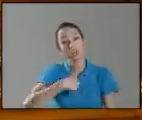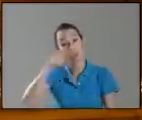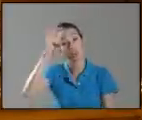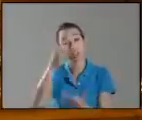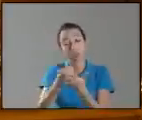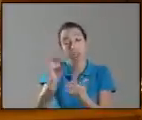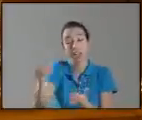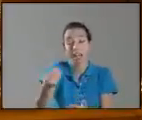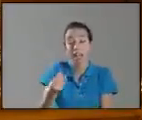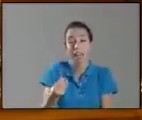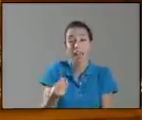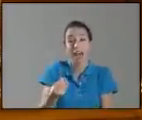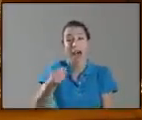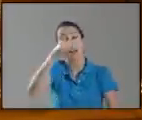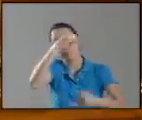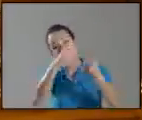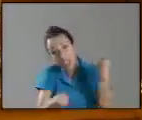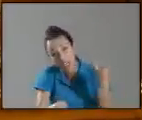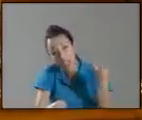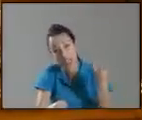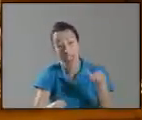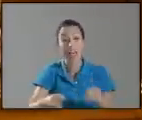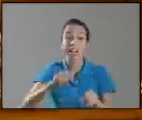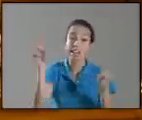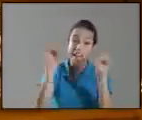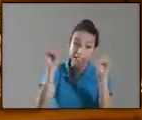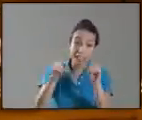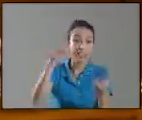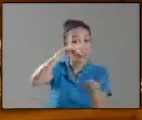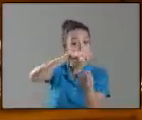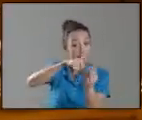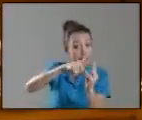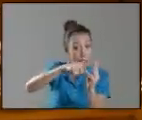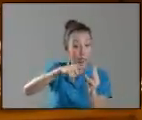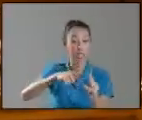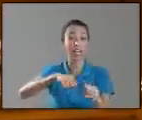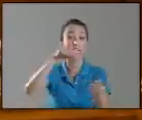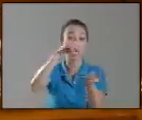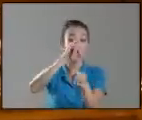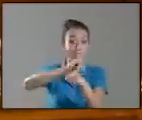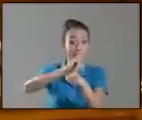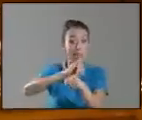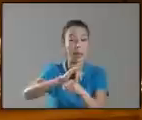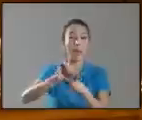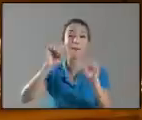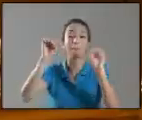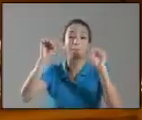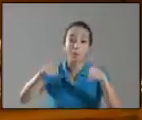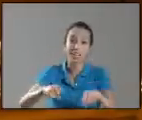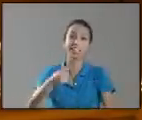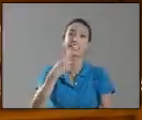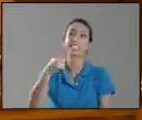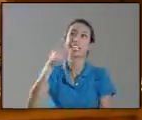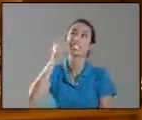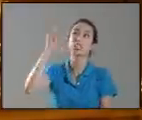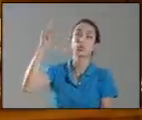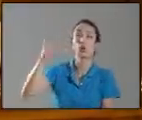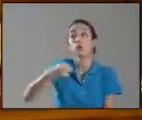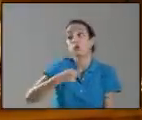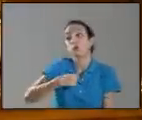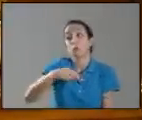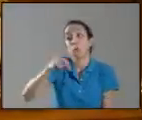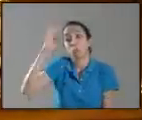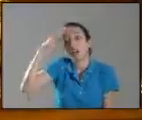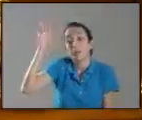estamos predicando de esto. Creo que ninguno, al final de cuentas, va a poder decirle al Señor, dentro de